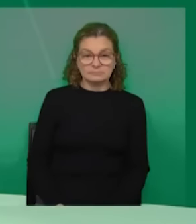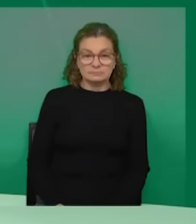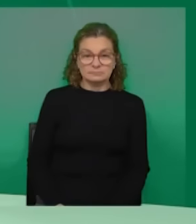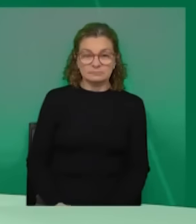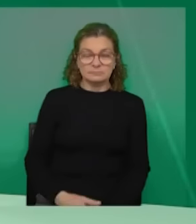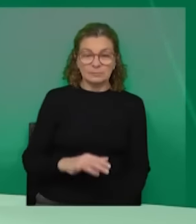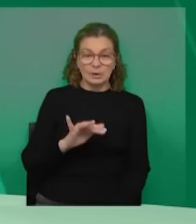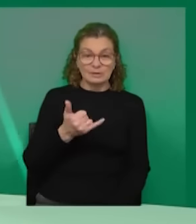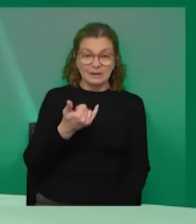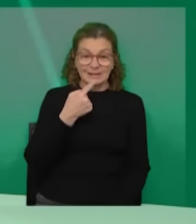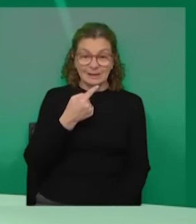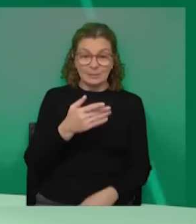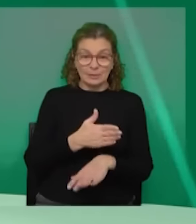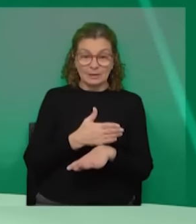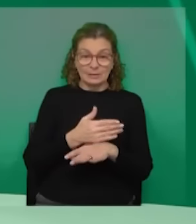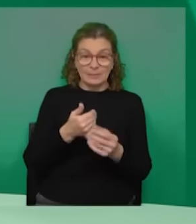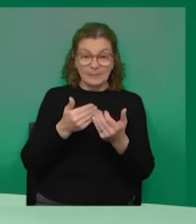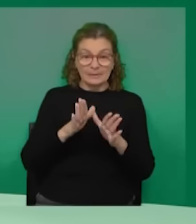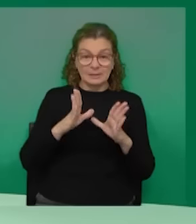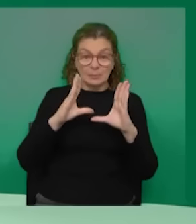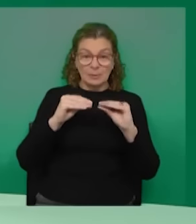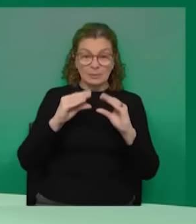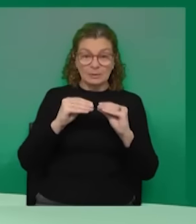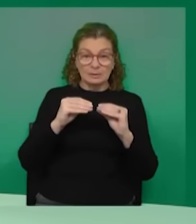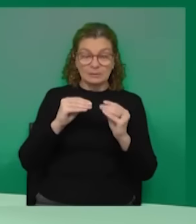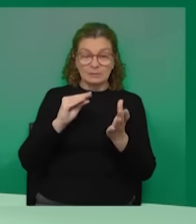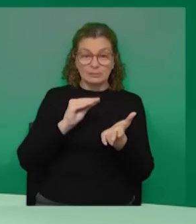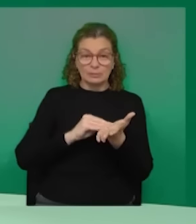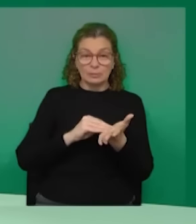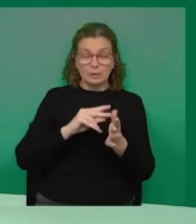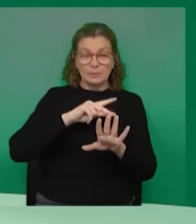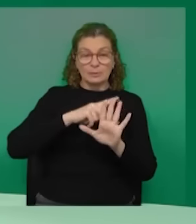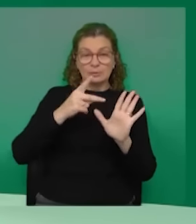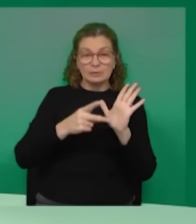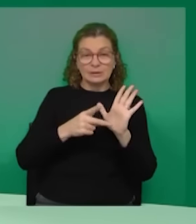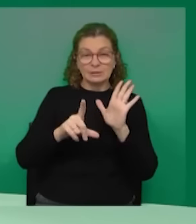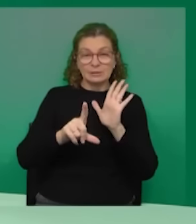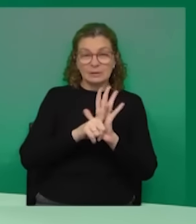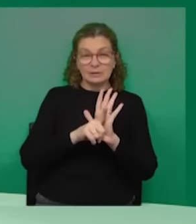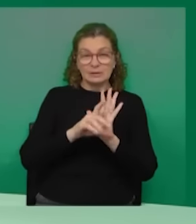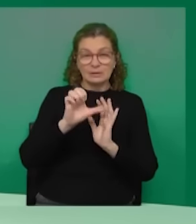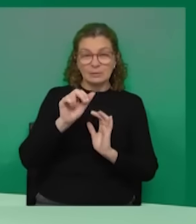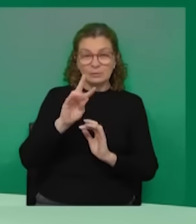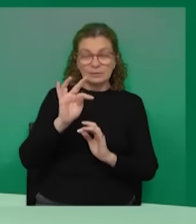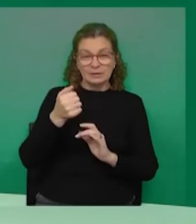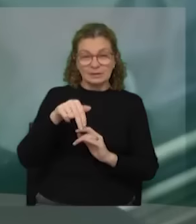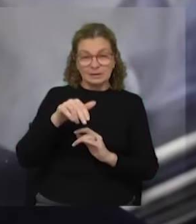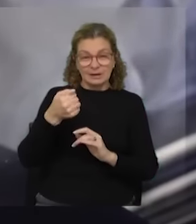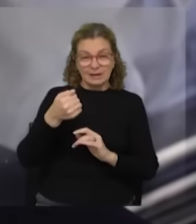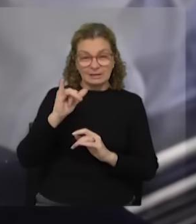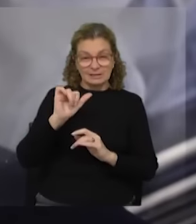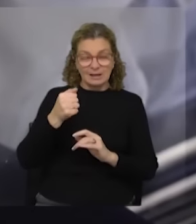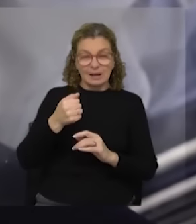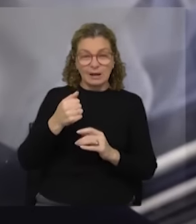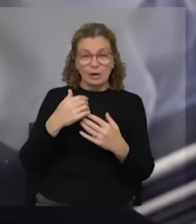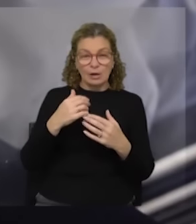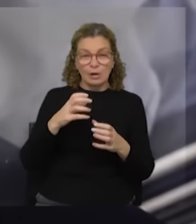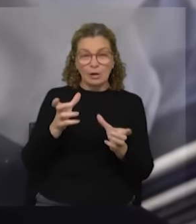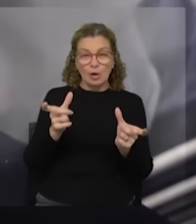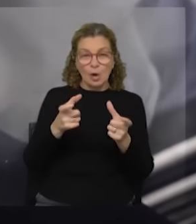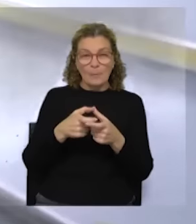y como ya les adelantamos vamos a comenzar hablando sobre el proyecto de ley de eutanasia que la cámara la comisión de salud de la cámara